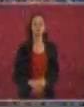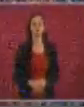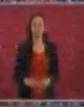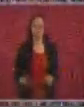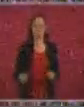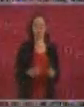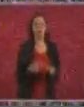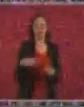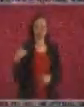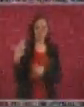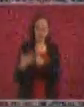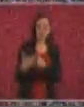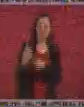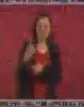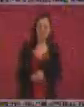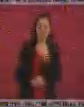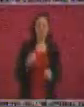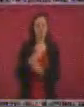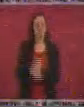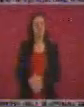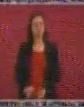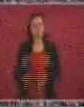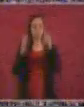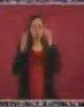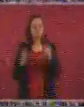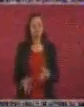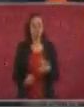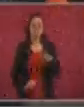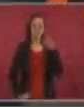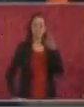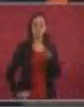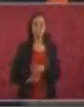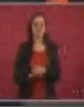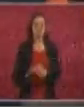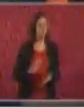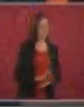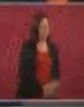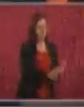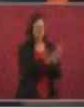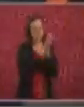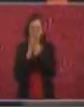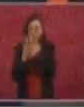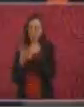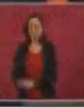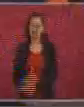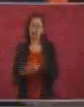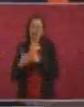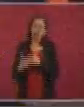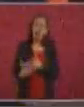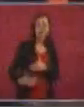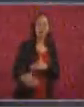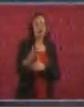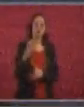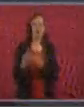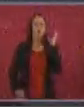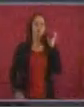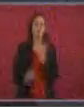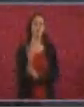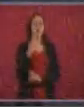pues si es posible, lo que permaneció el PRI, los 80 y tantos años que permaneció el PRI en el poder. En ese